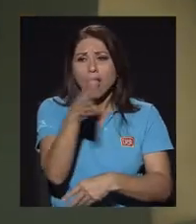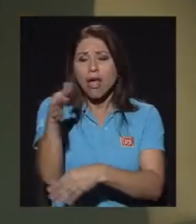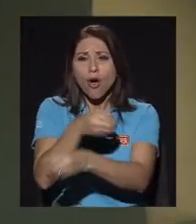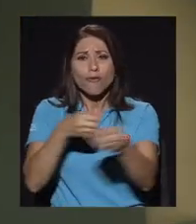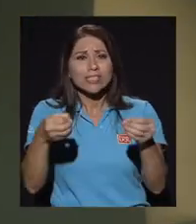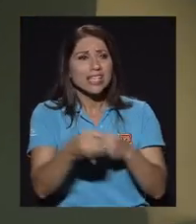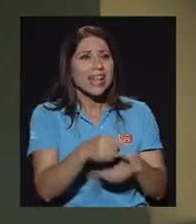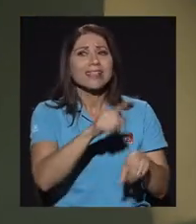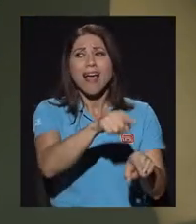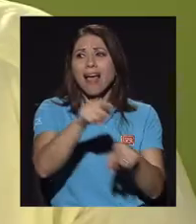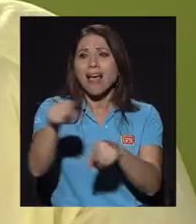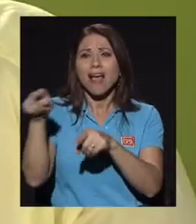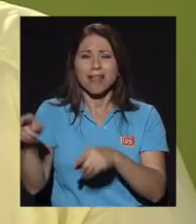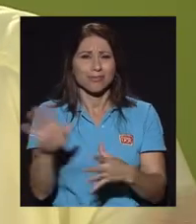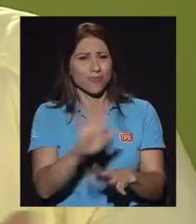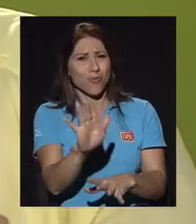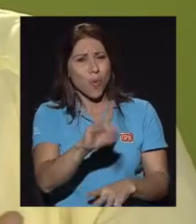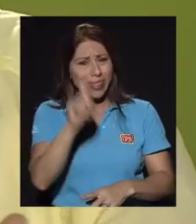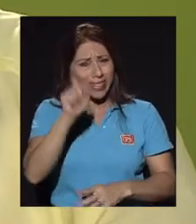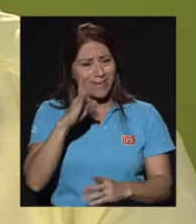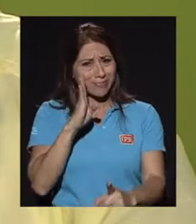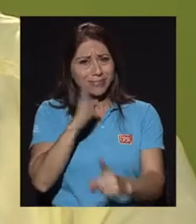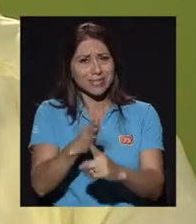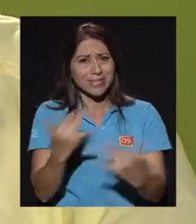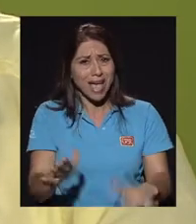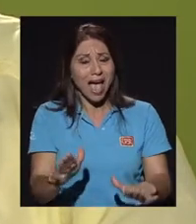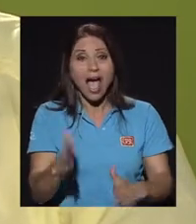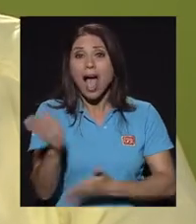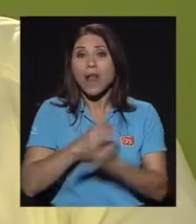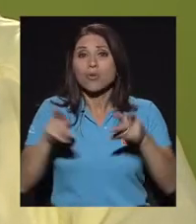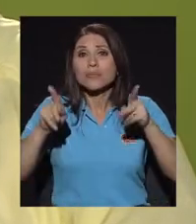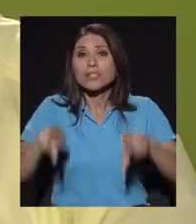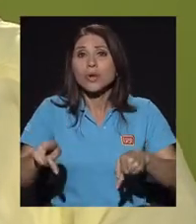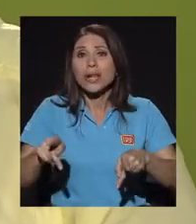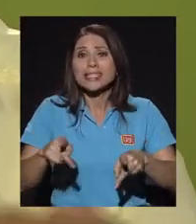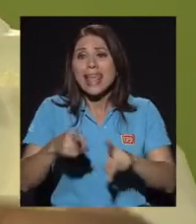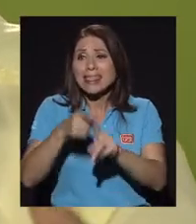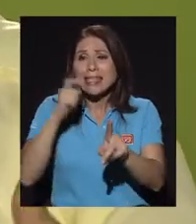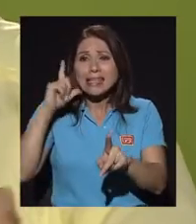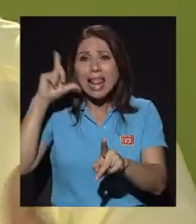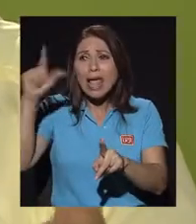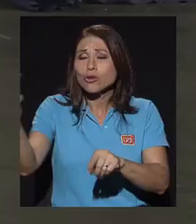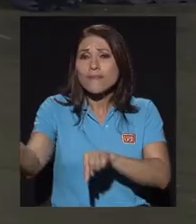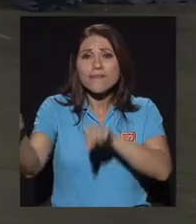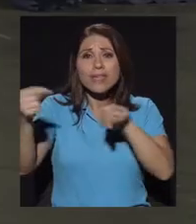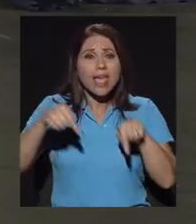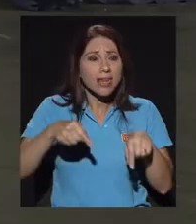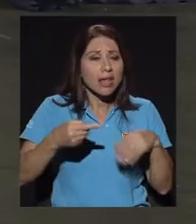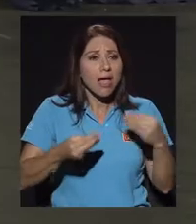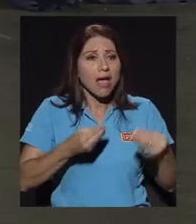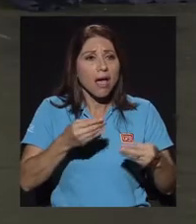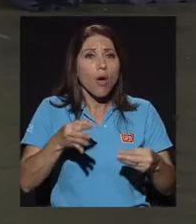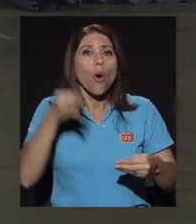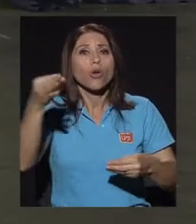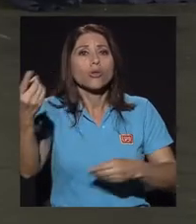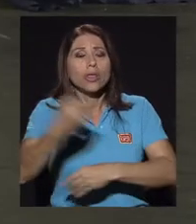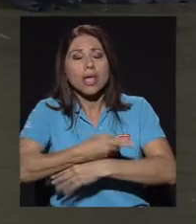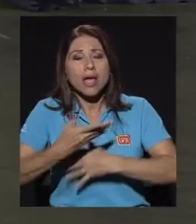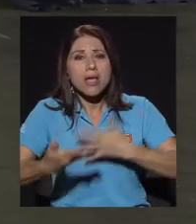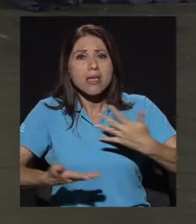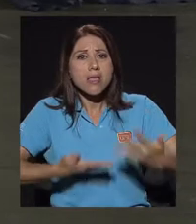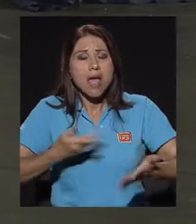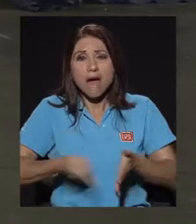día, gente que viene de distancias, a veces viene solo con los pasajes y no tiene con qué regresar o sin